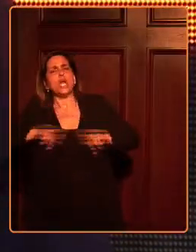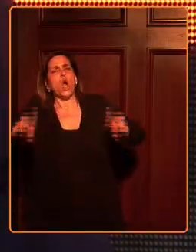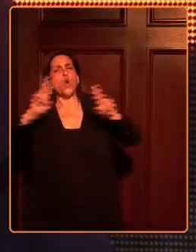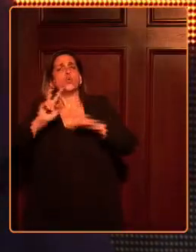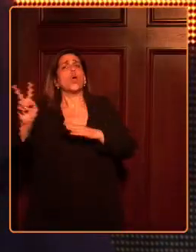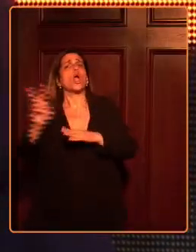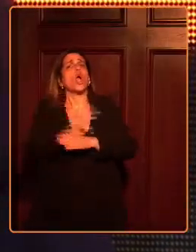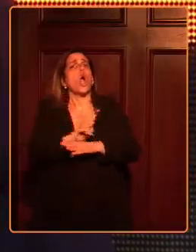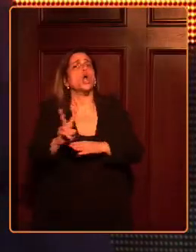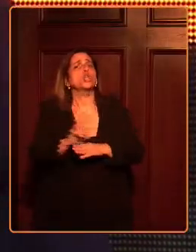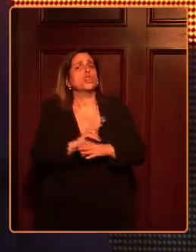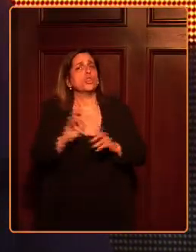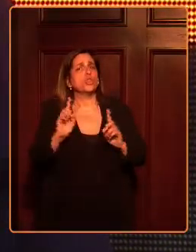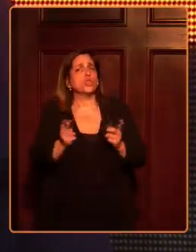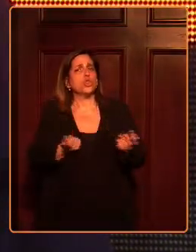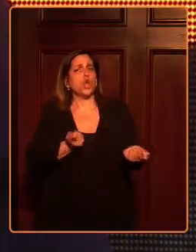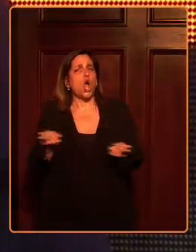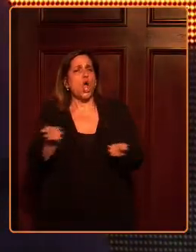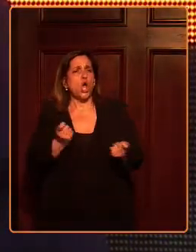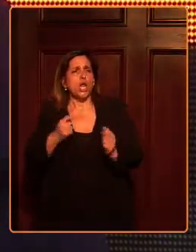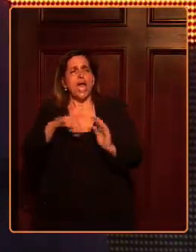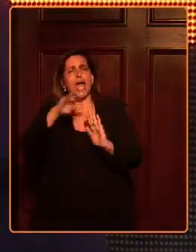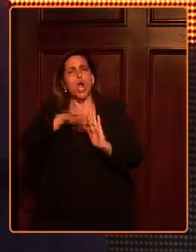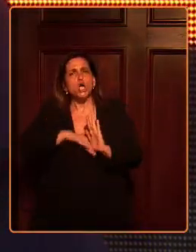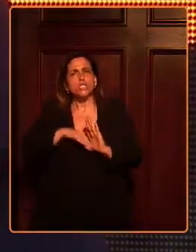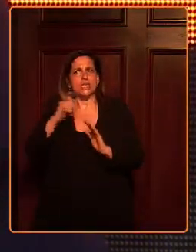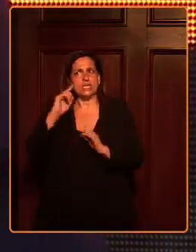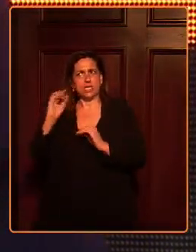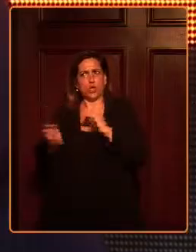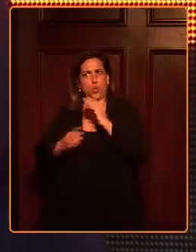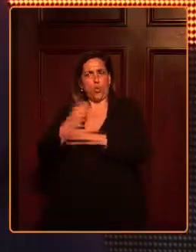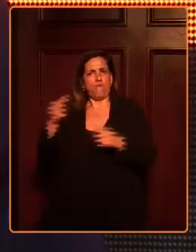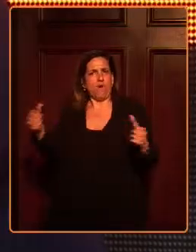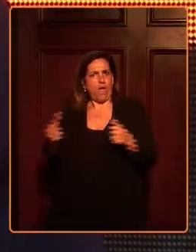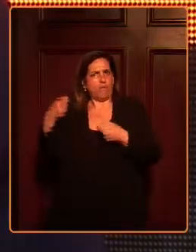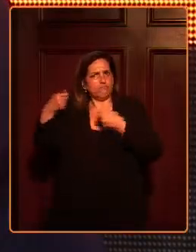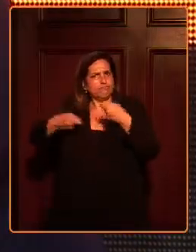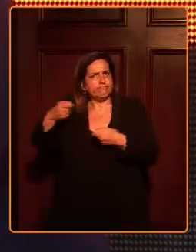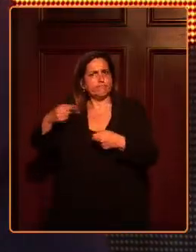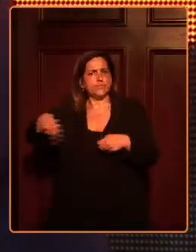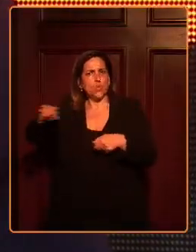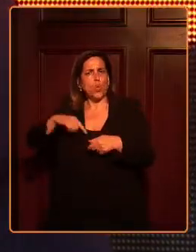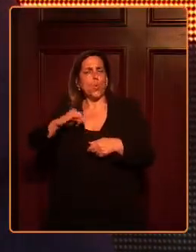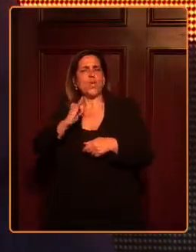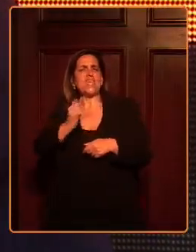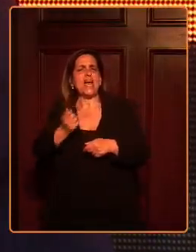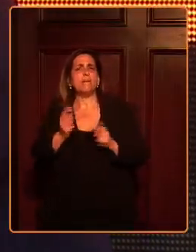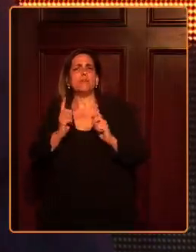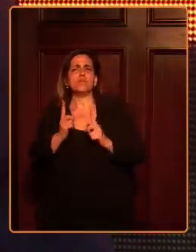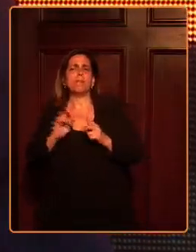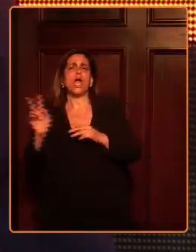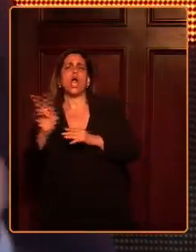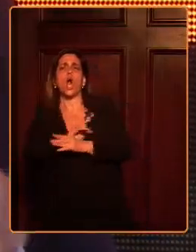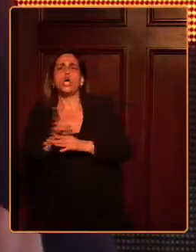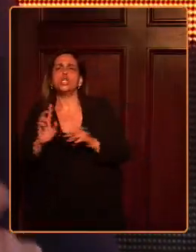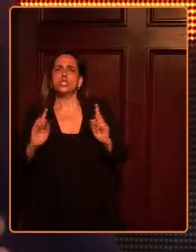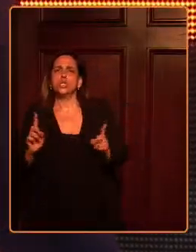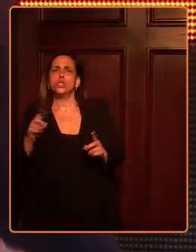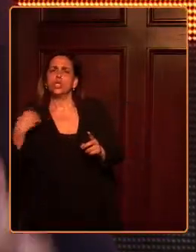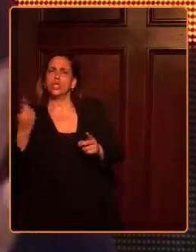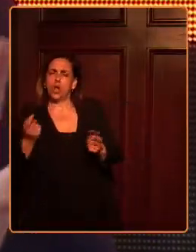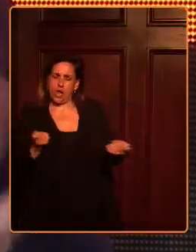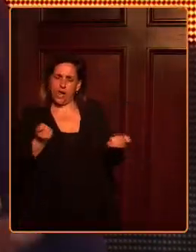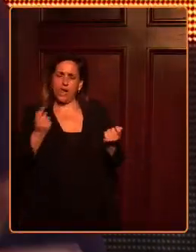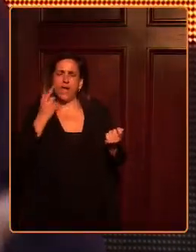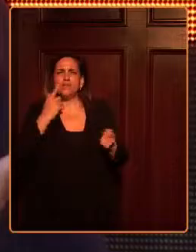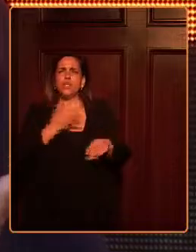el contenido nuevo que genera la inteligencia artificial, pero también regula el contenido